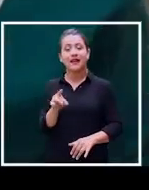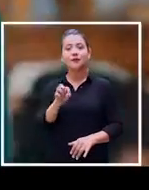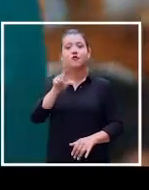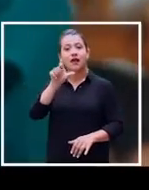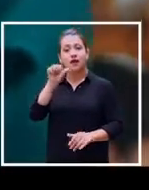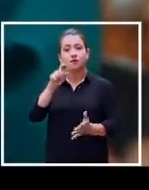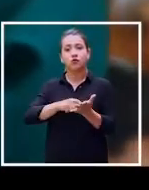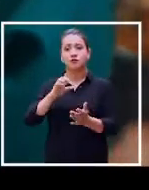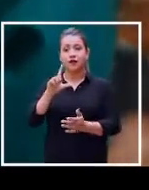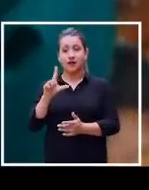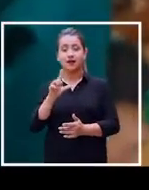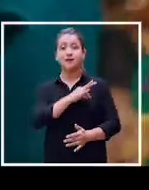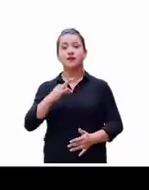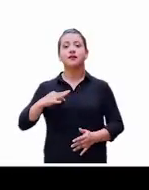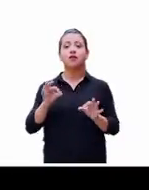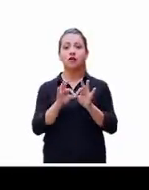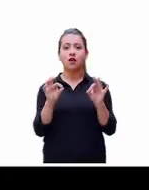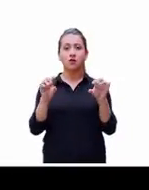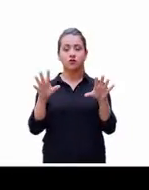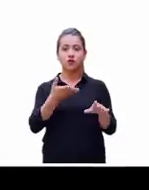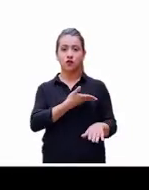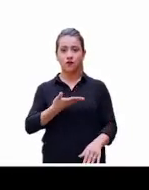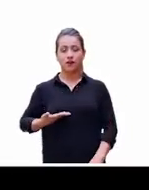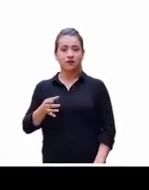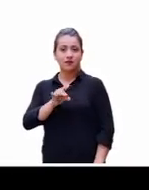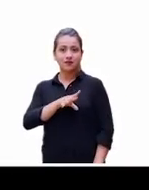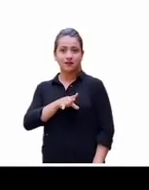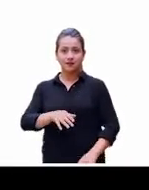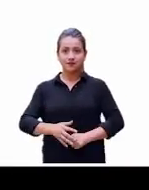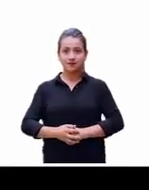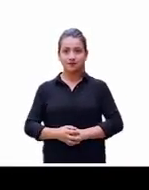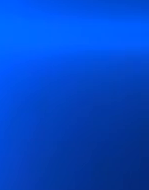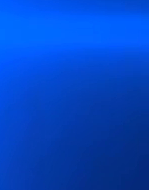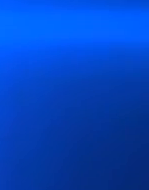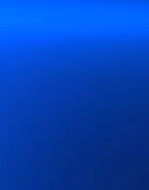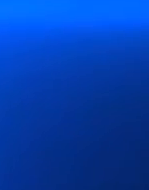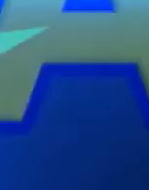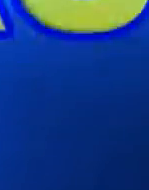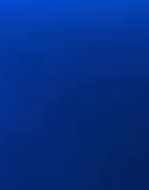ingresa a eligeparvularia.cl. Ministerio de Educación, Gobierno de Chile.